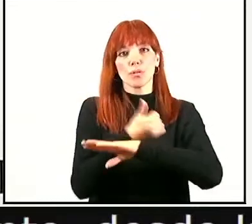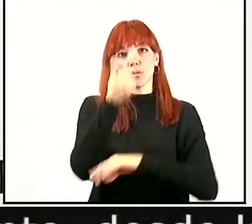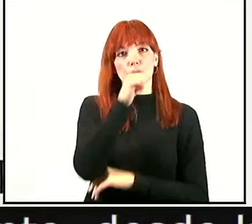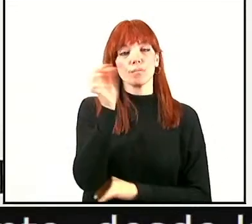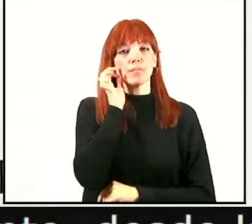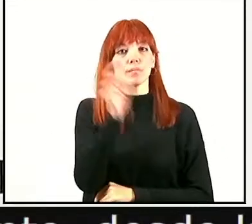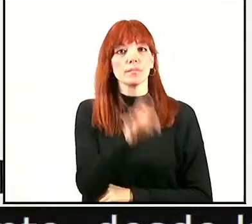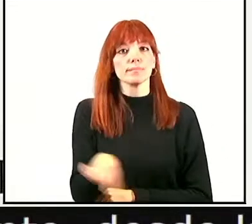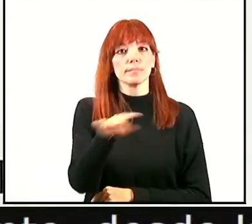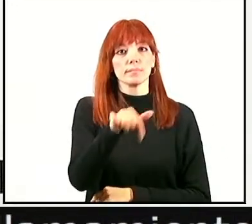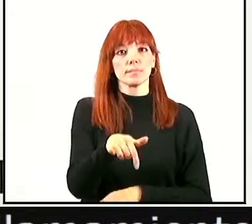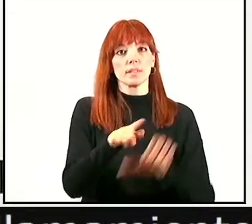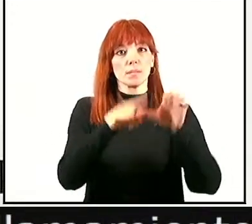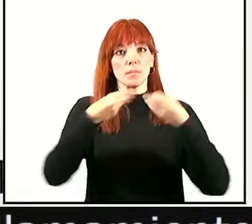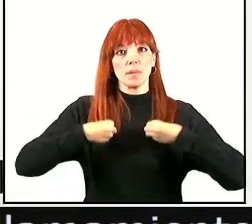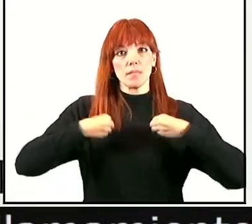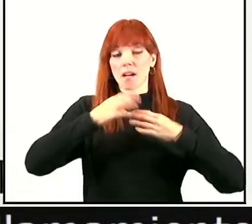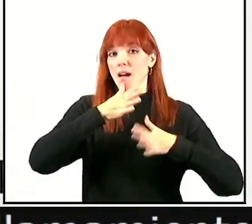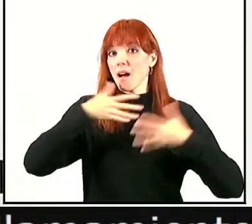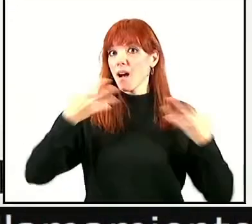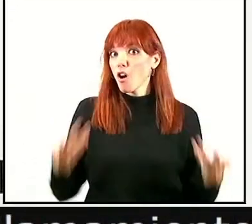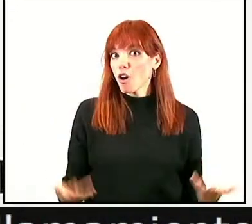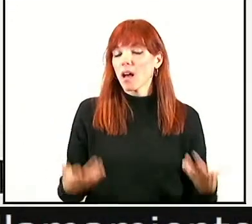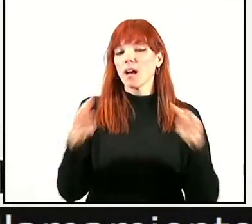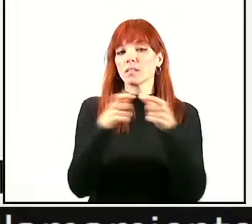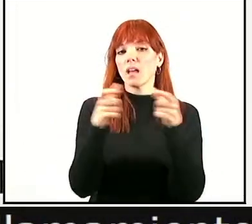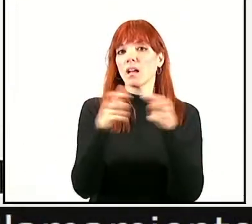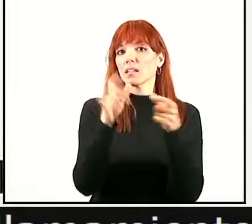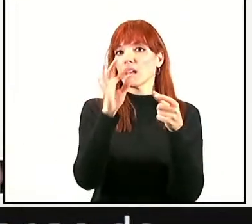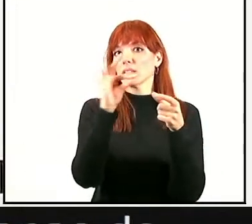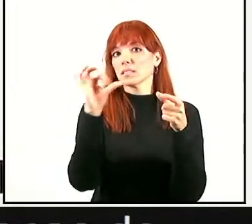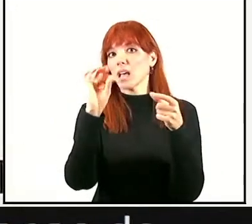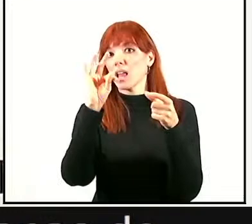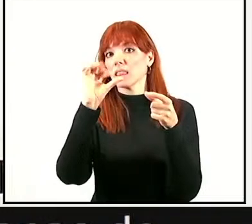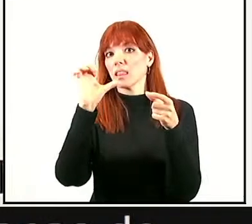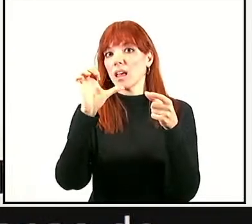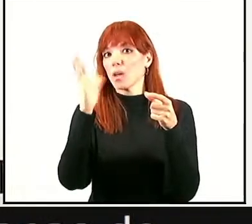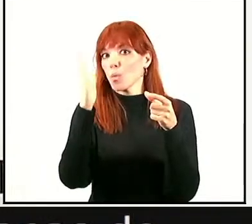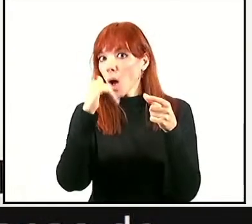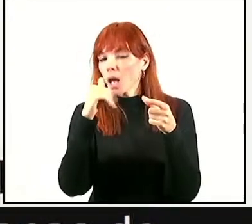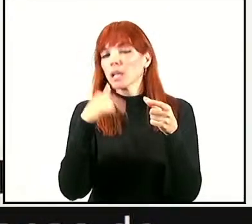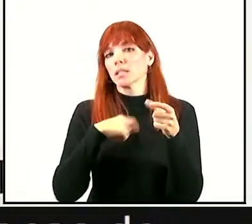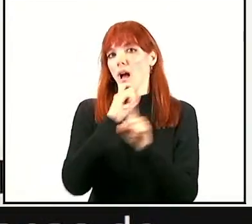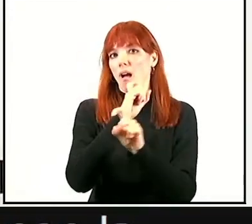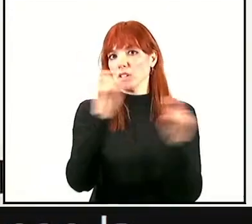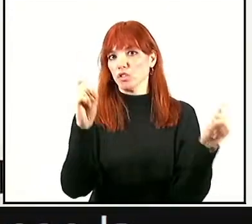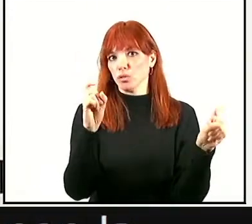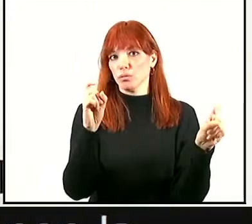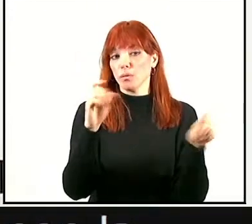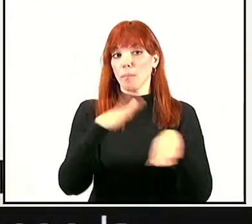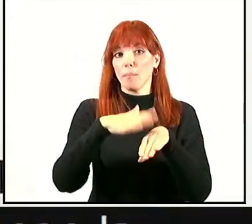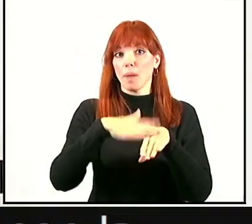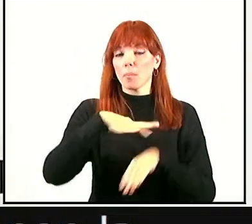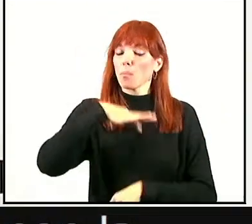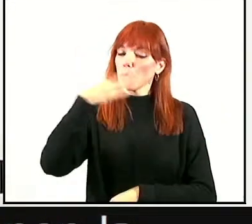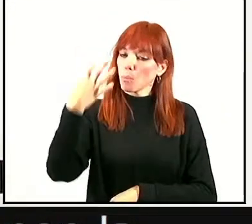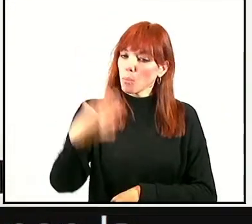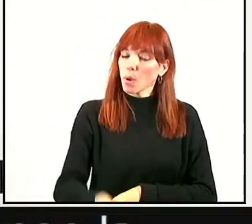todas las ciudadanas de Extremadura que en estos momentos no tienen la tarjeta SATE. Y hacemos un llamamiento para que